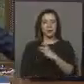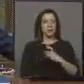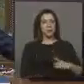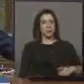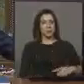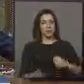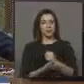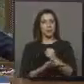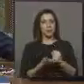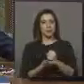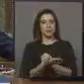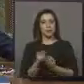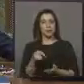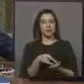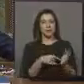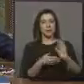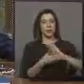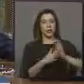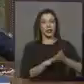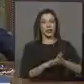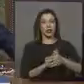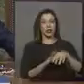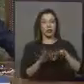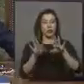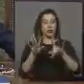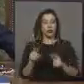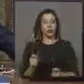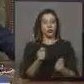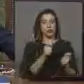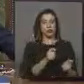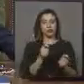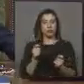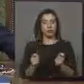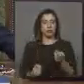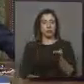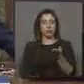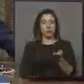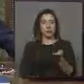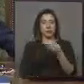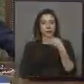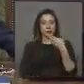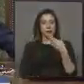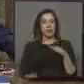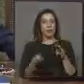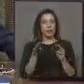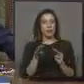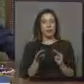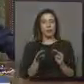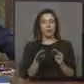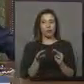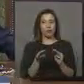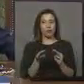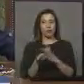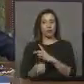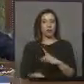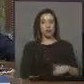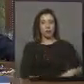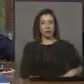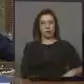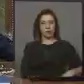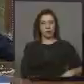Vamos a despachar todos y cada uno de los oficios por usted requeridos en vuestra intervención con la adhesión de los colegas